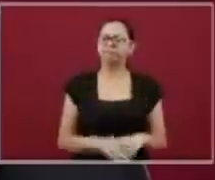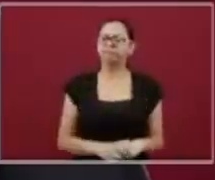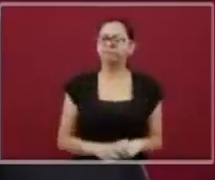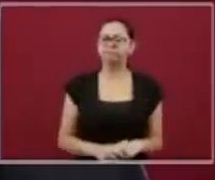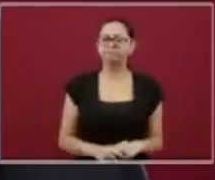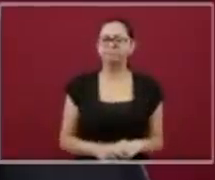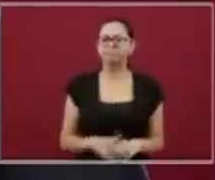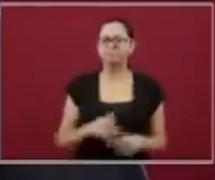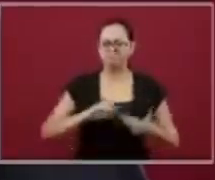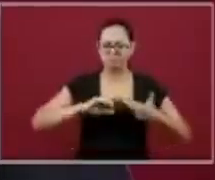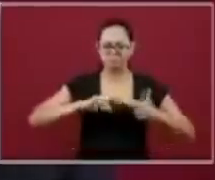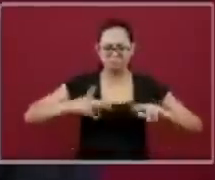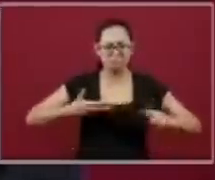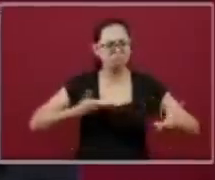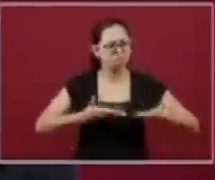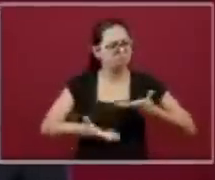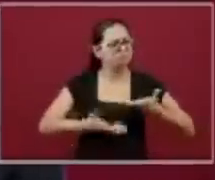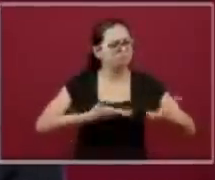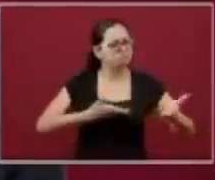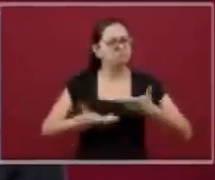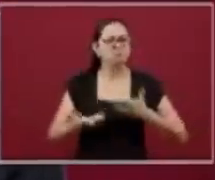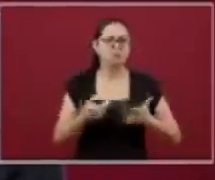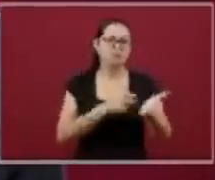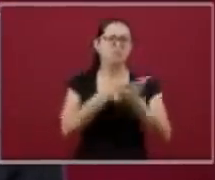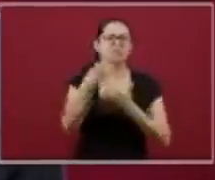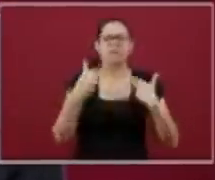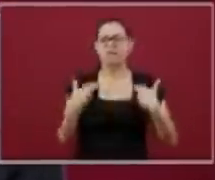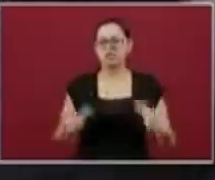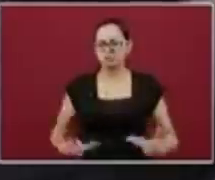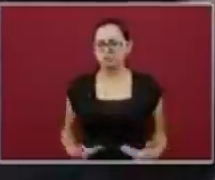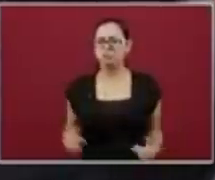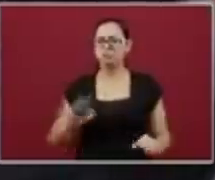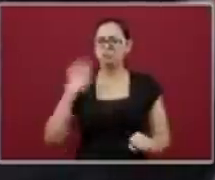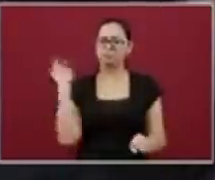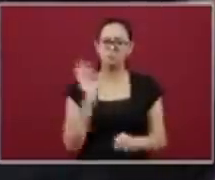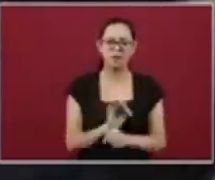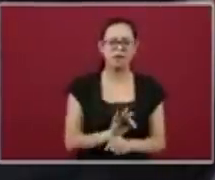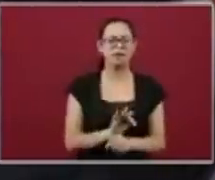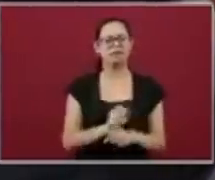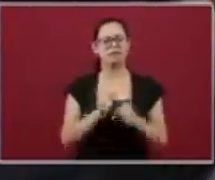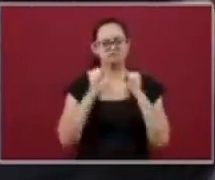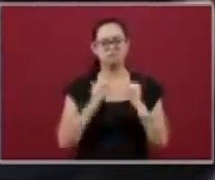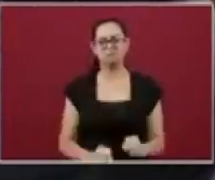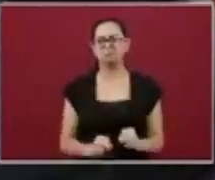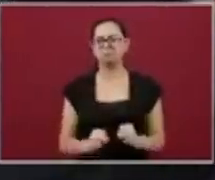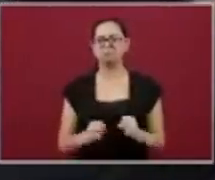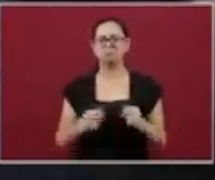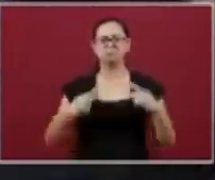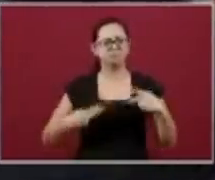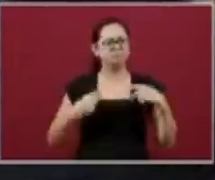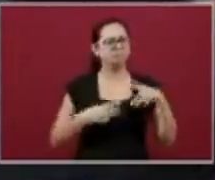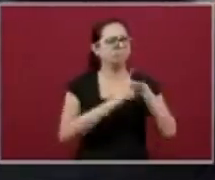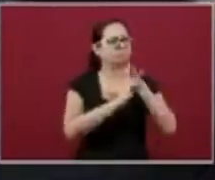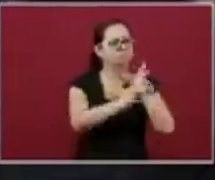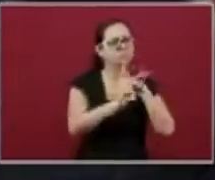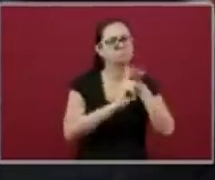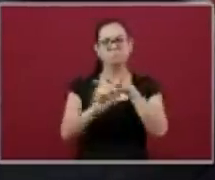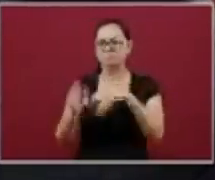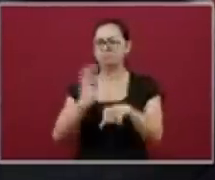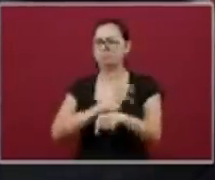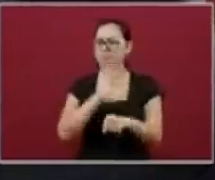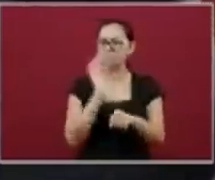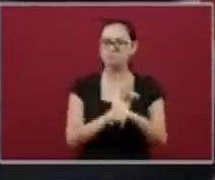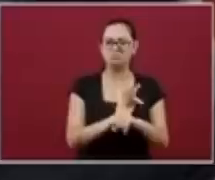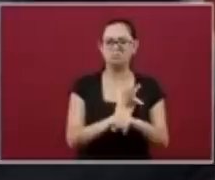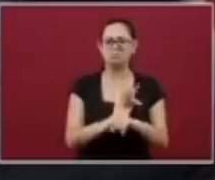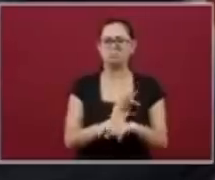se garanticen derechos humanos, se proteja a migrantes y se